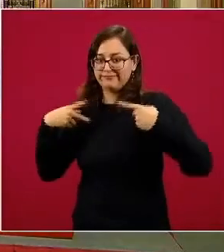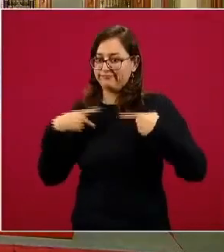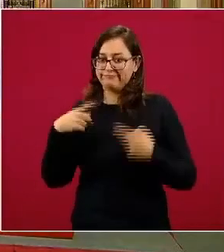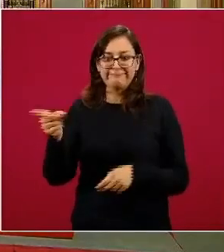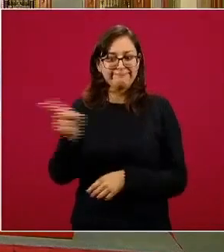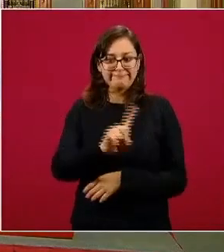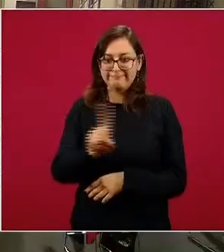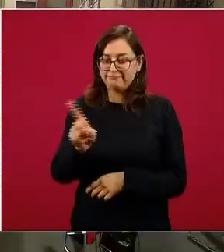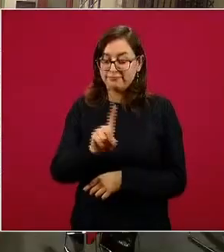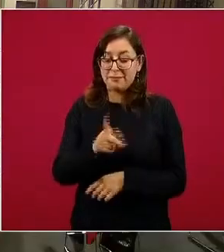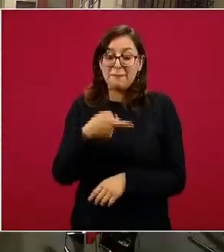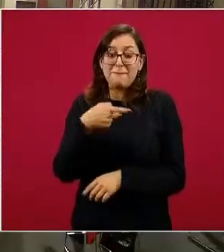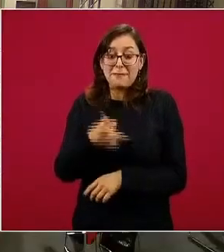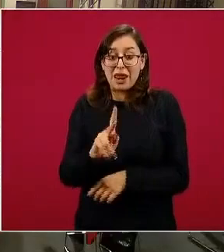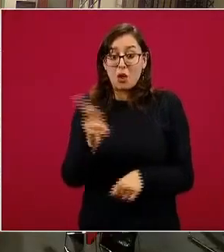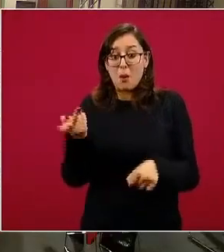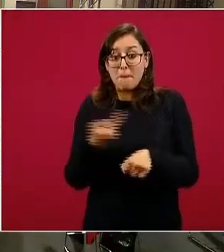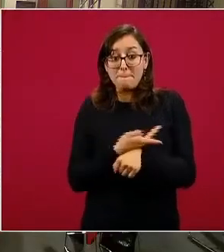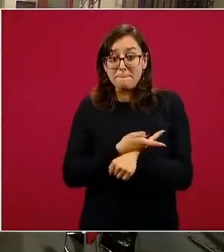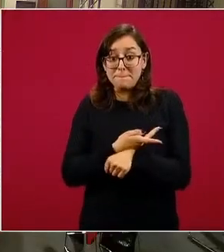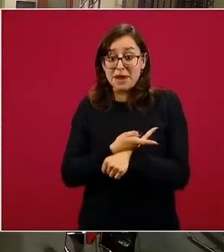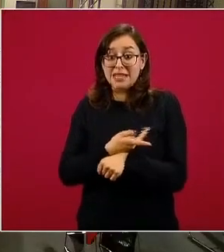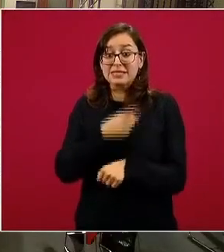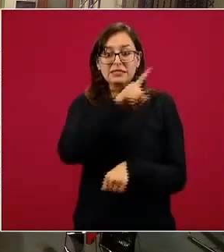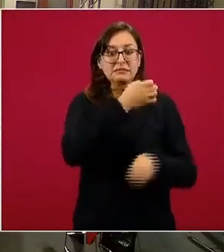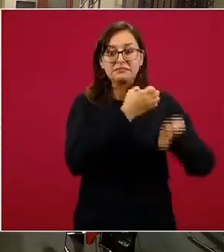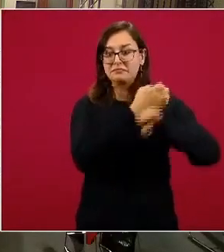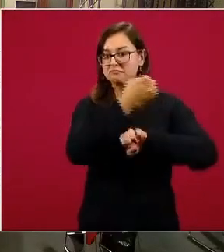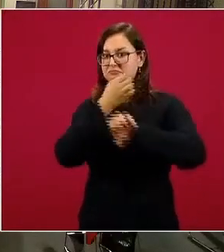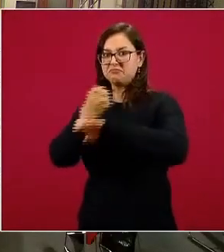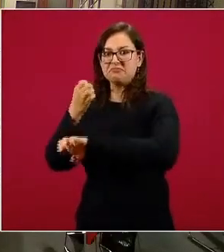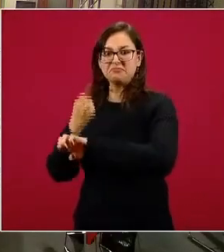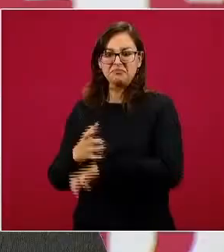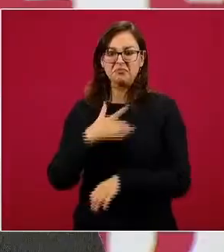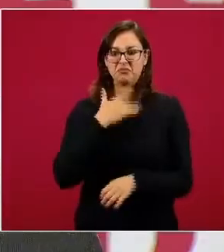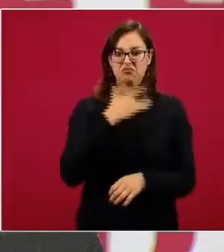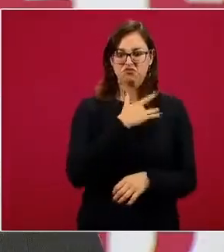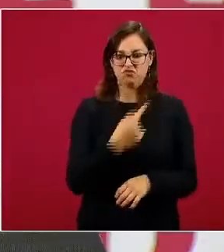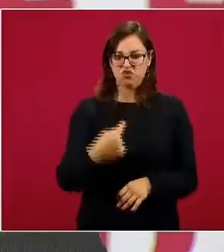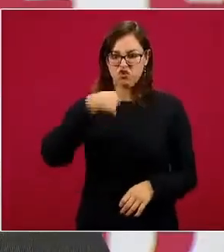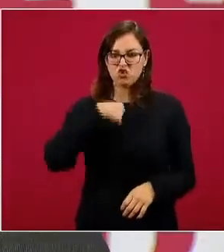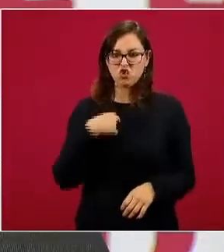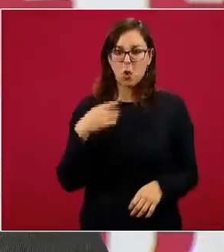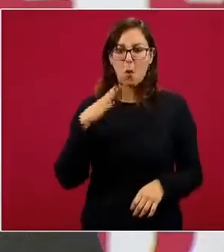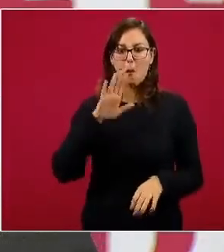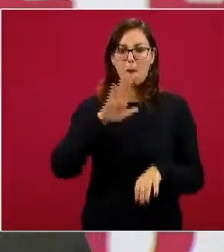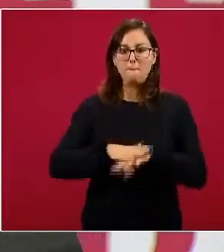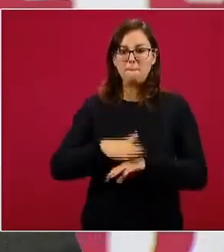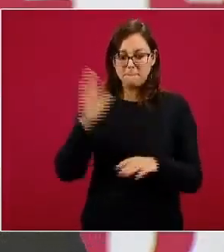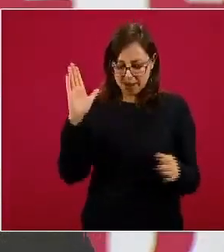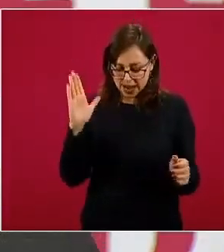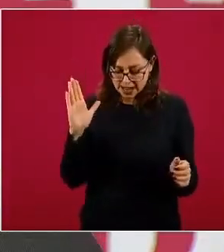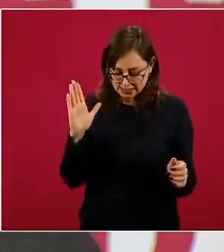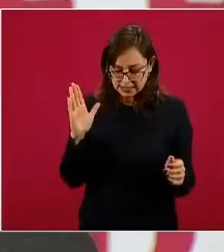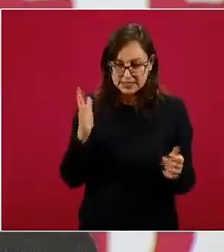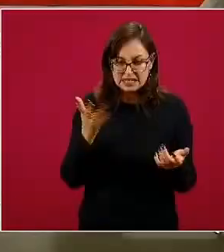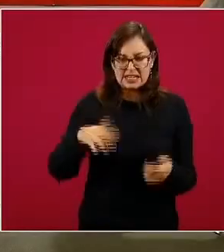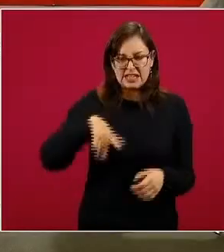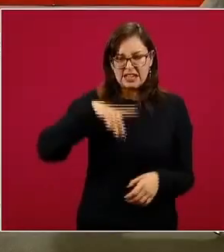en discrepancias, de a ver quién es más severo y quién es más exigente, es muy importante